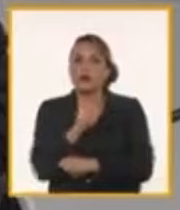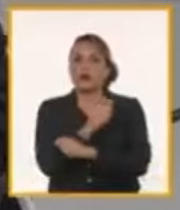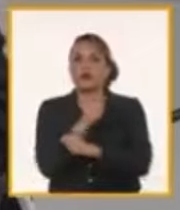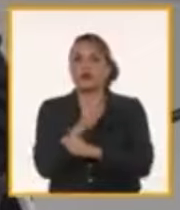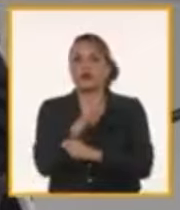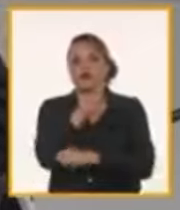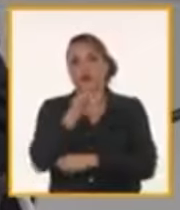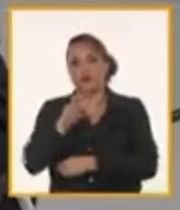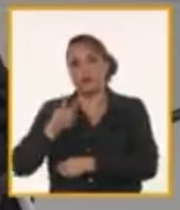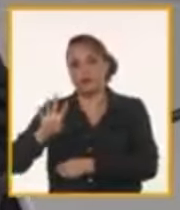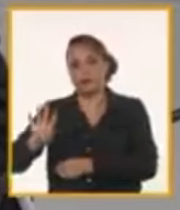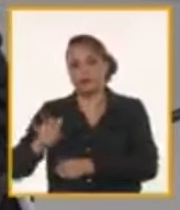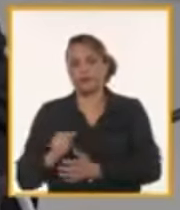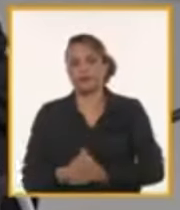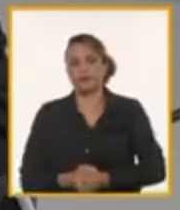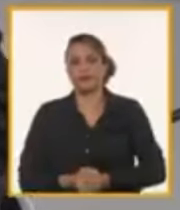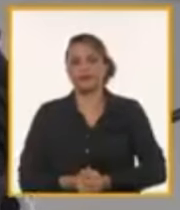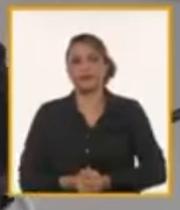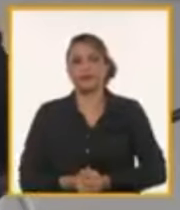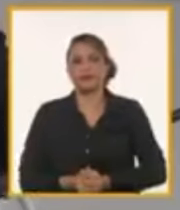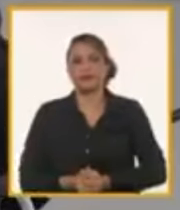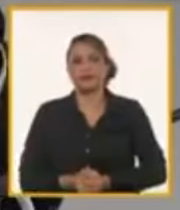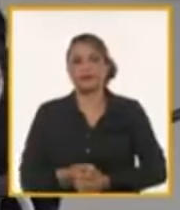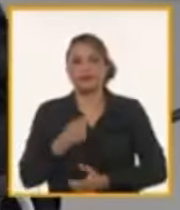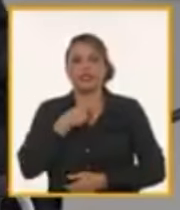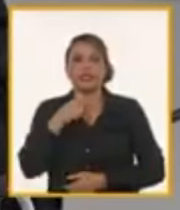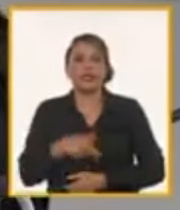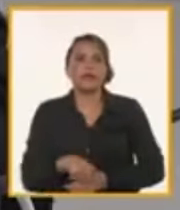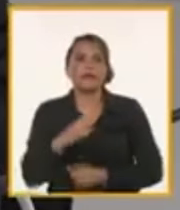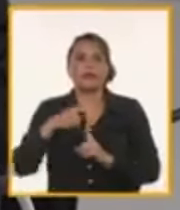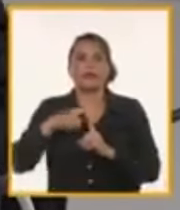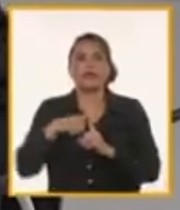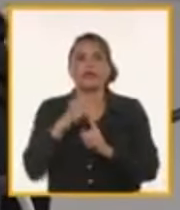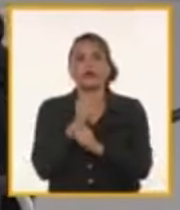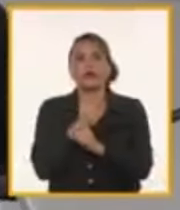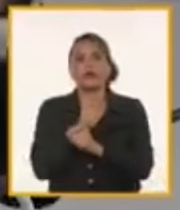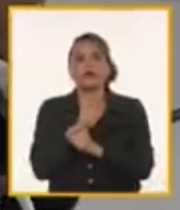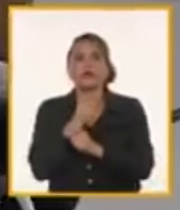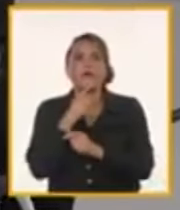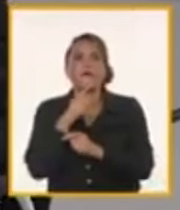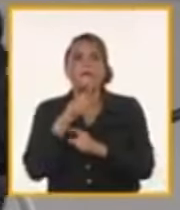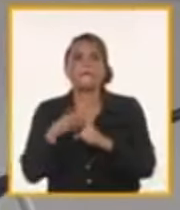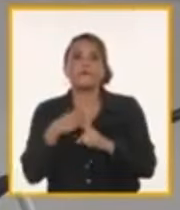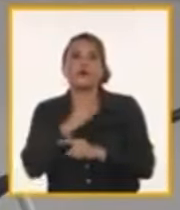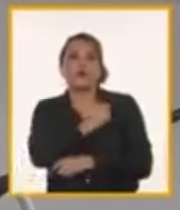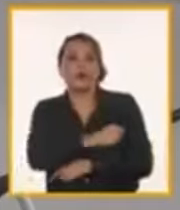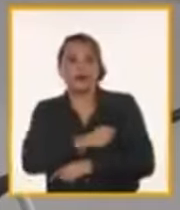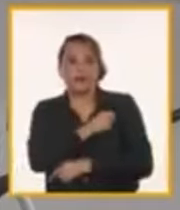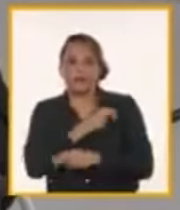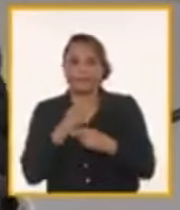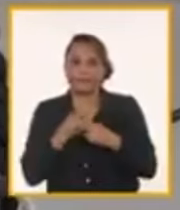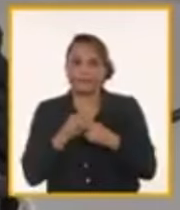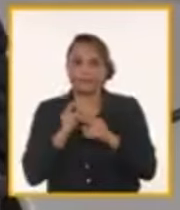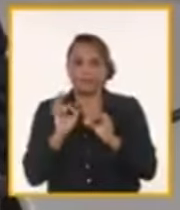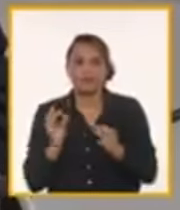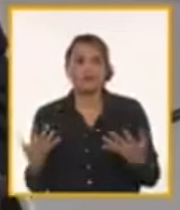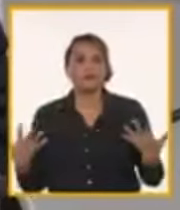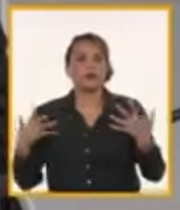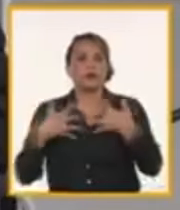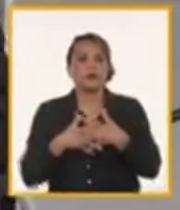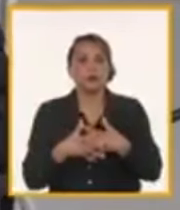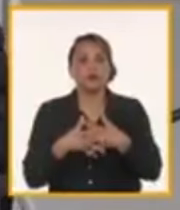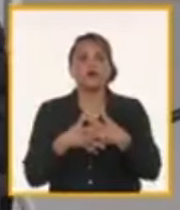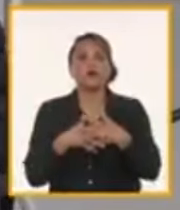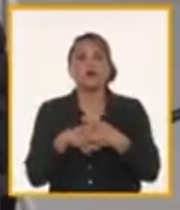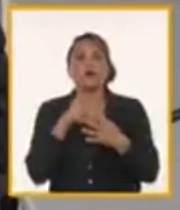2024 hay ejemplos de esto por ejemplo la tarea educando por amor en la que se vincula el perfil profesional con la con una tarea de impacto porque